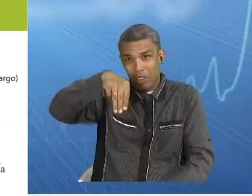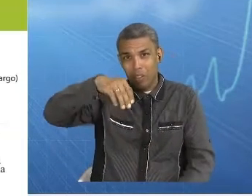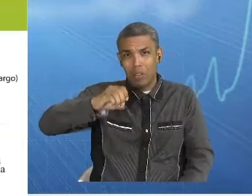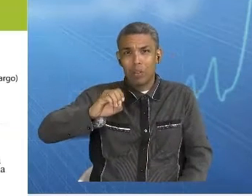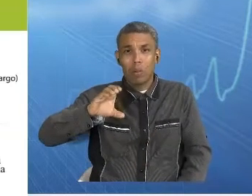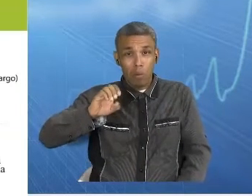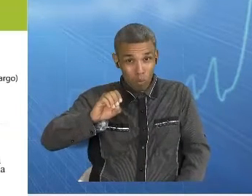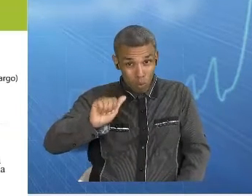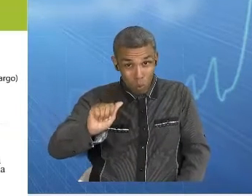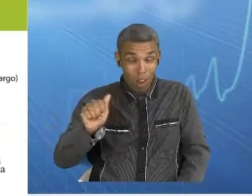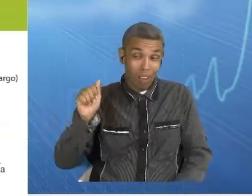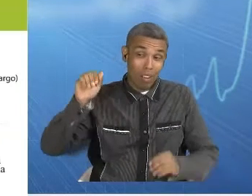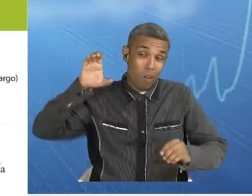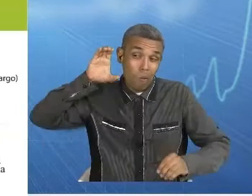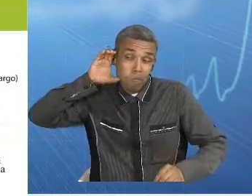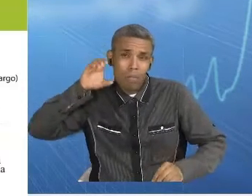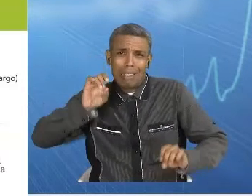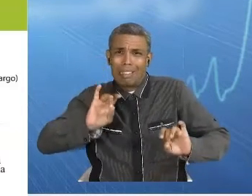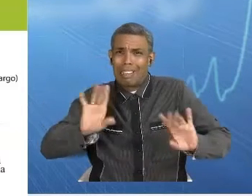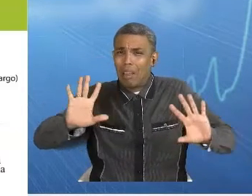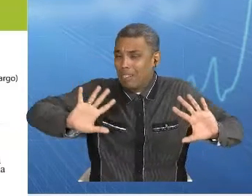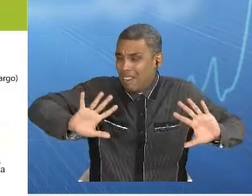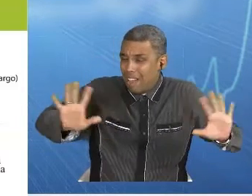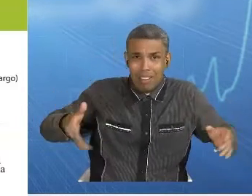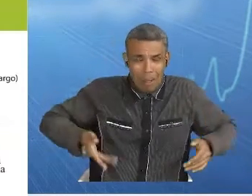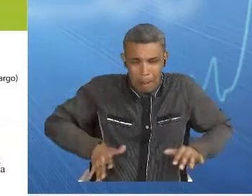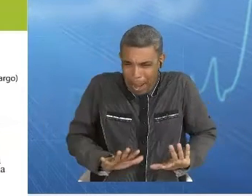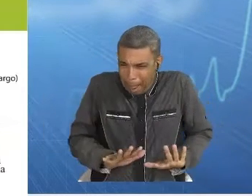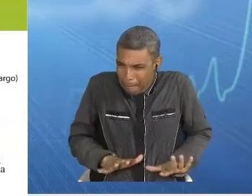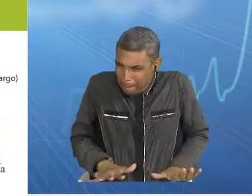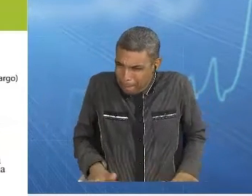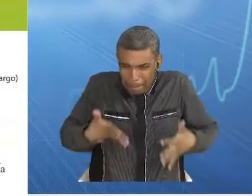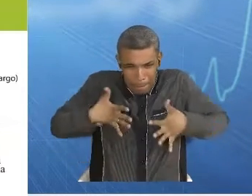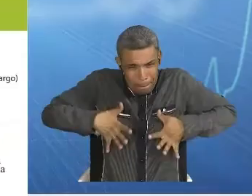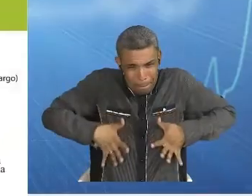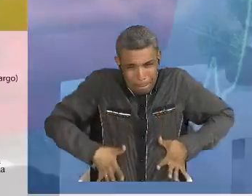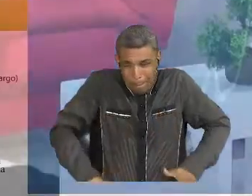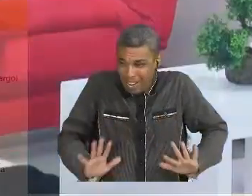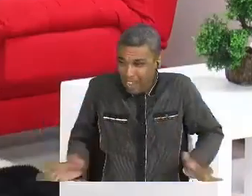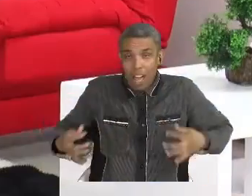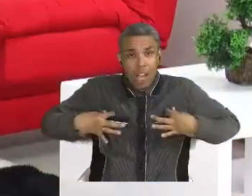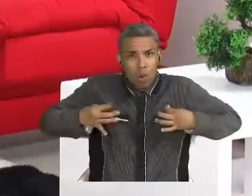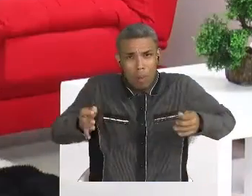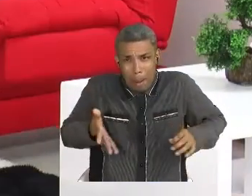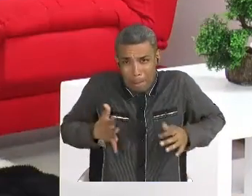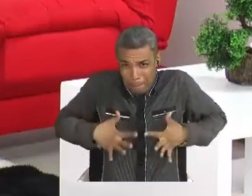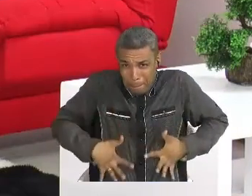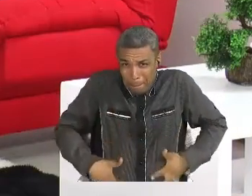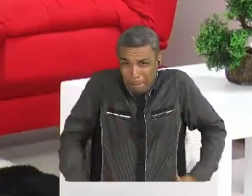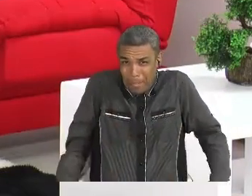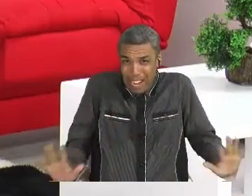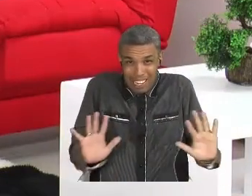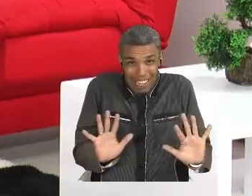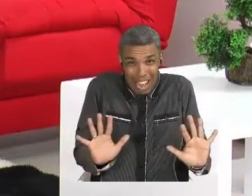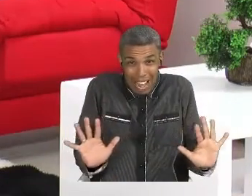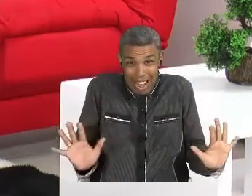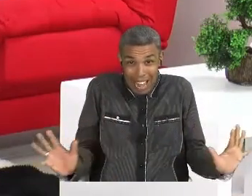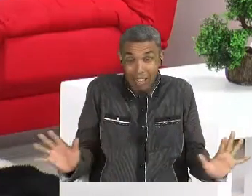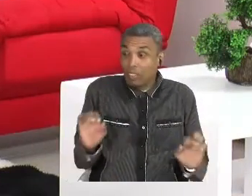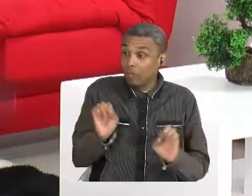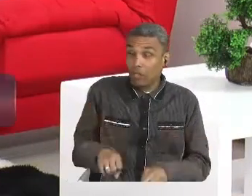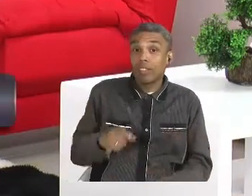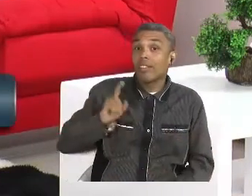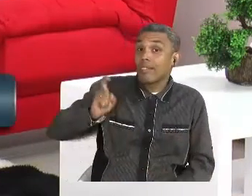que básicamente ellos se quedaron despojados de todo, sin ropa, sin todo lo que se requiere para